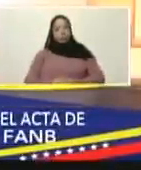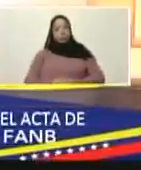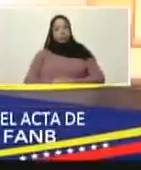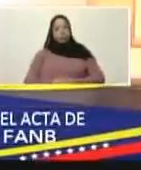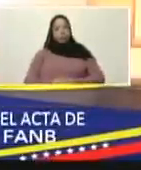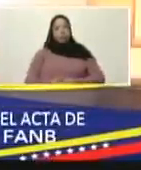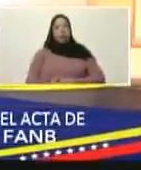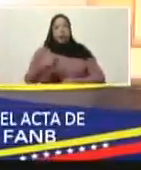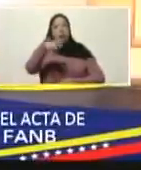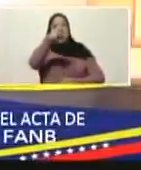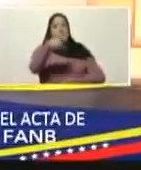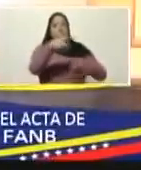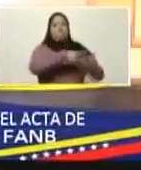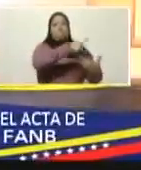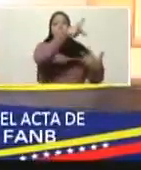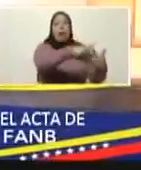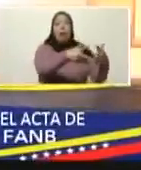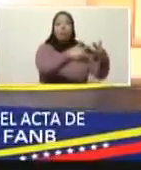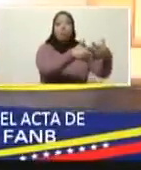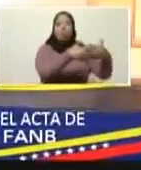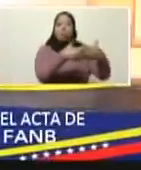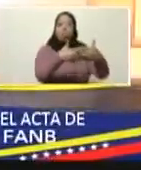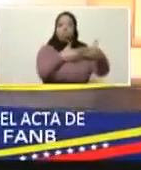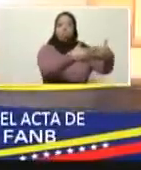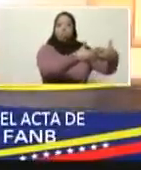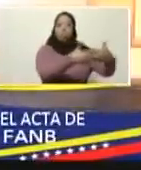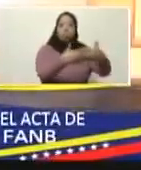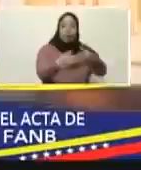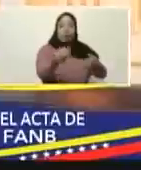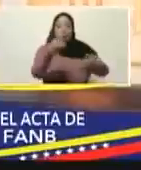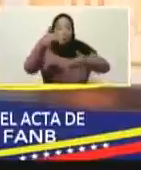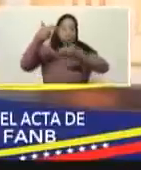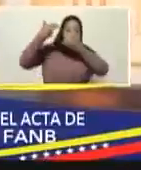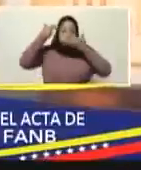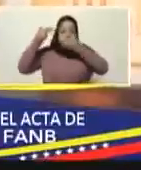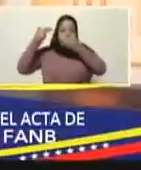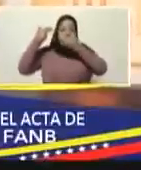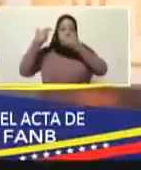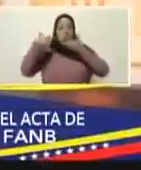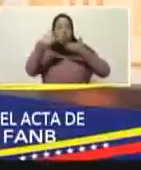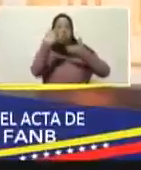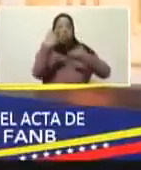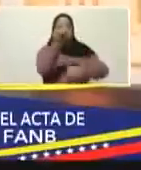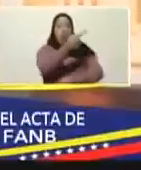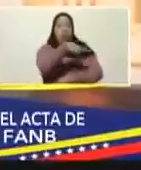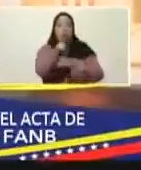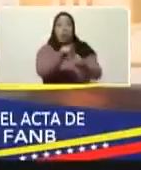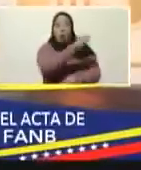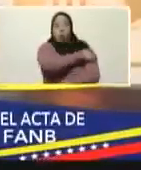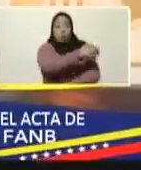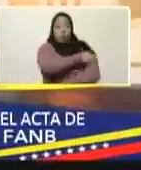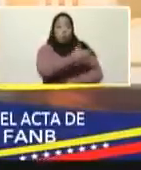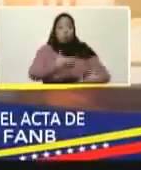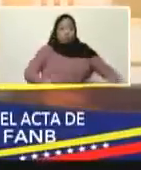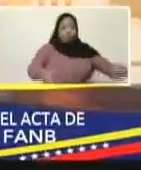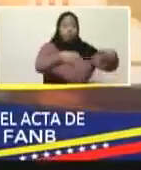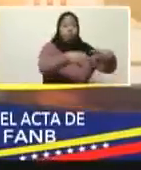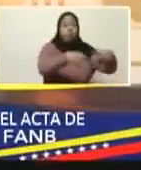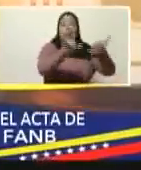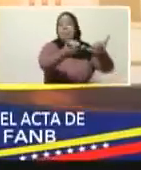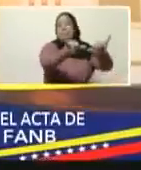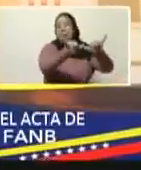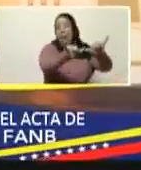frente a los planes amenazantes y terroristas de la oligarquía santanderista, la